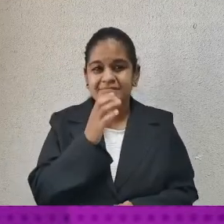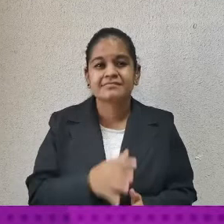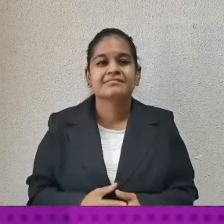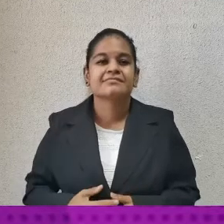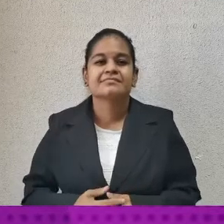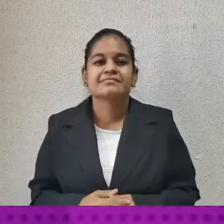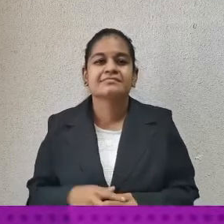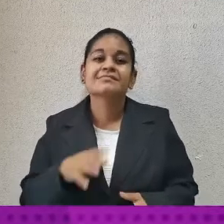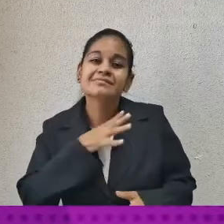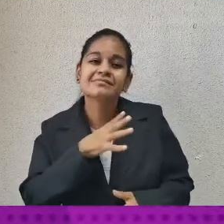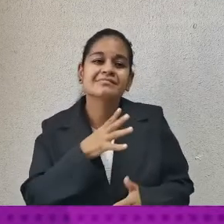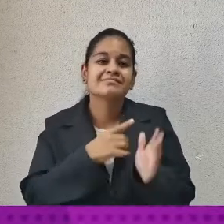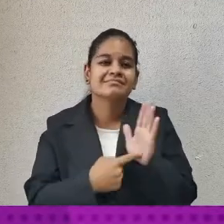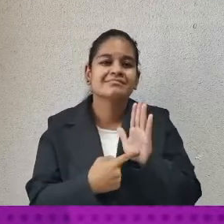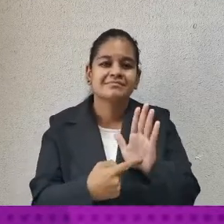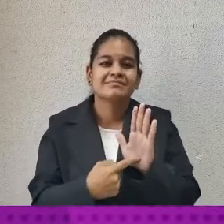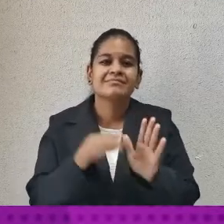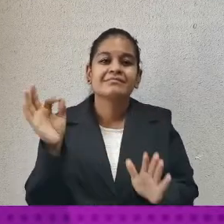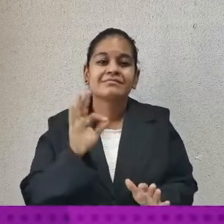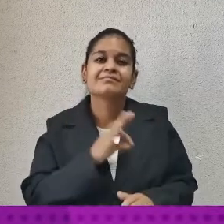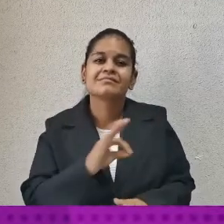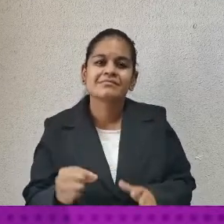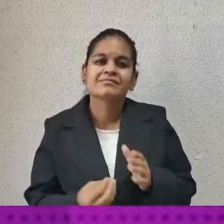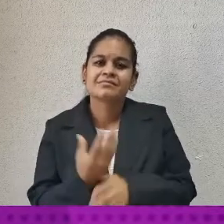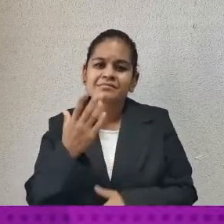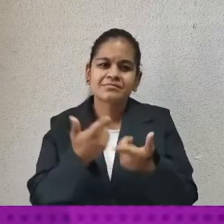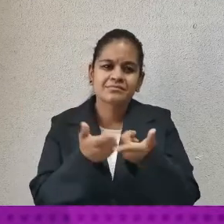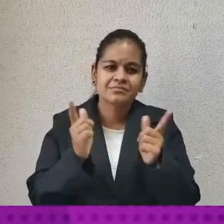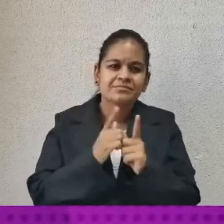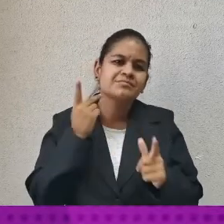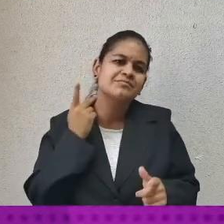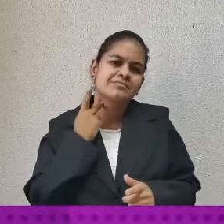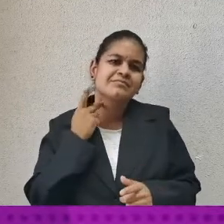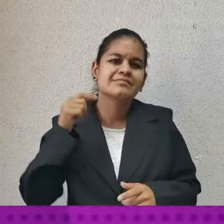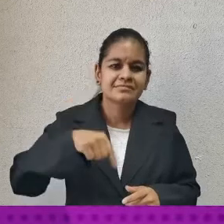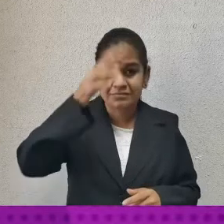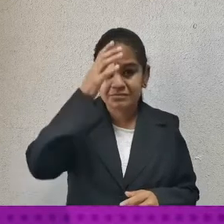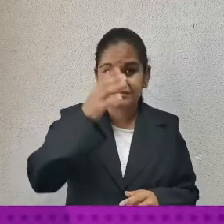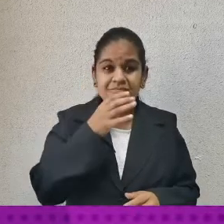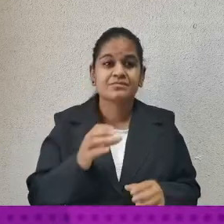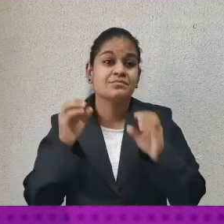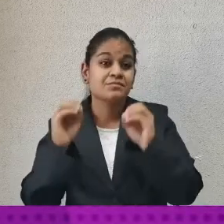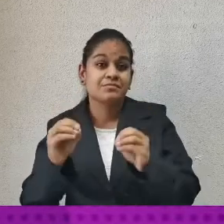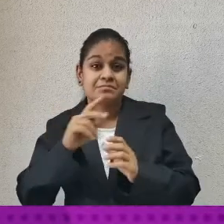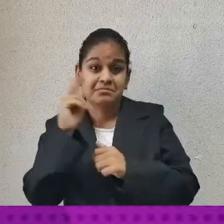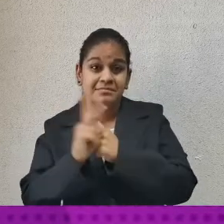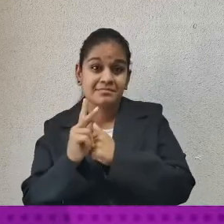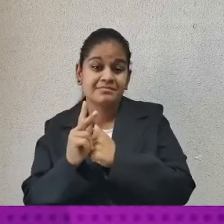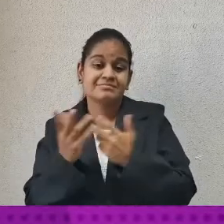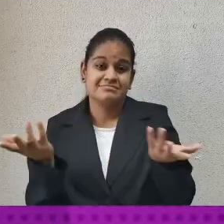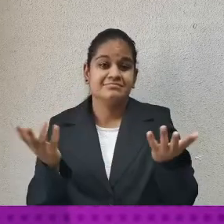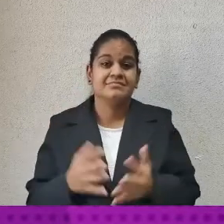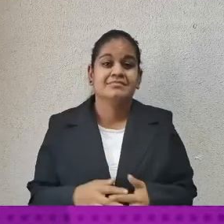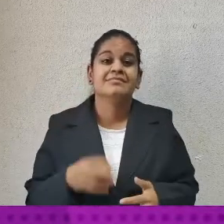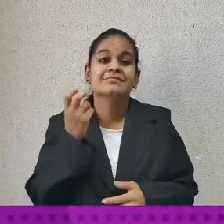tenemos previsto la constitución de nuevos partidos políticos, tanto en el orden federal como en el orden local, y eso se van a